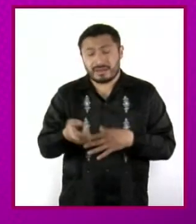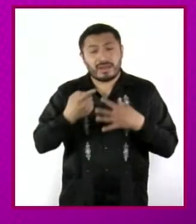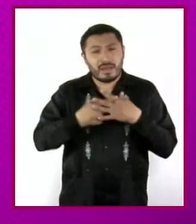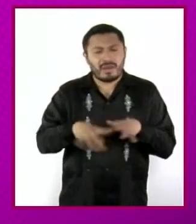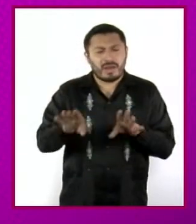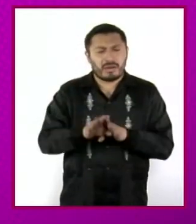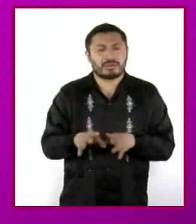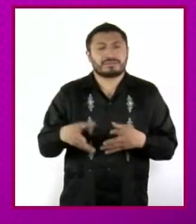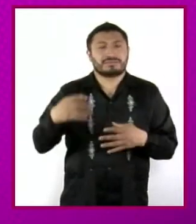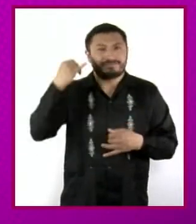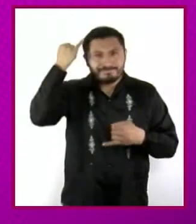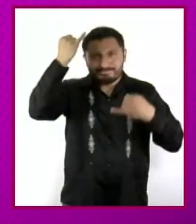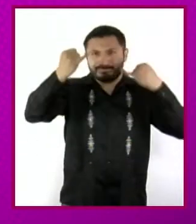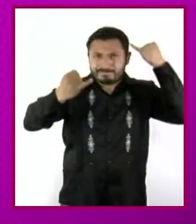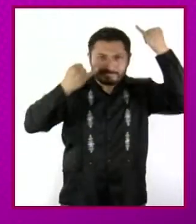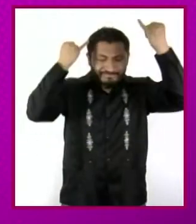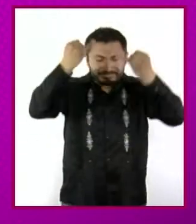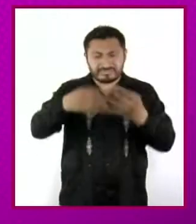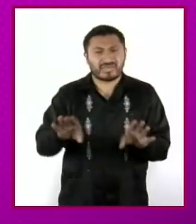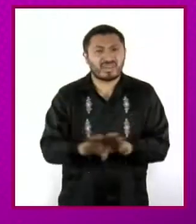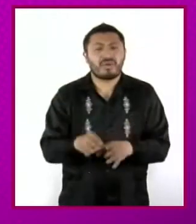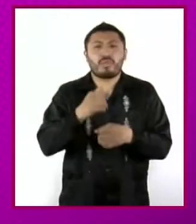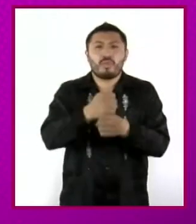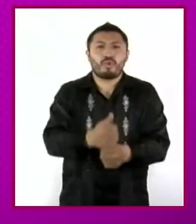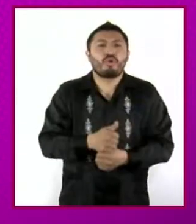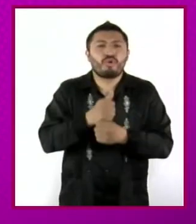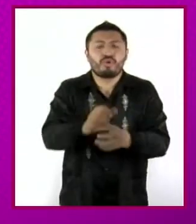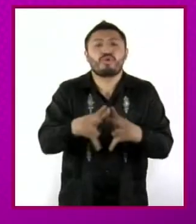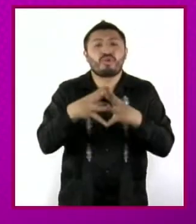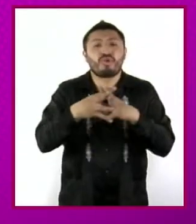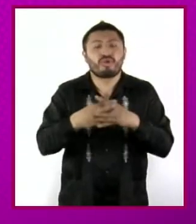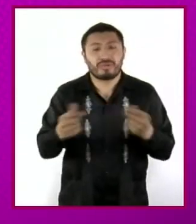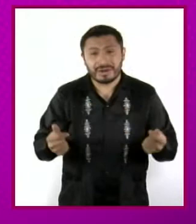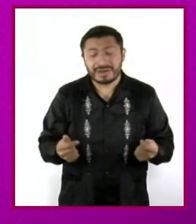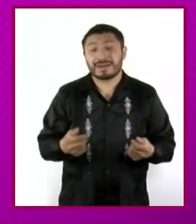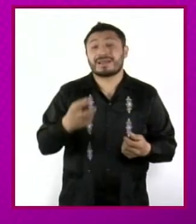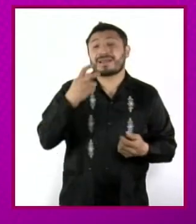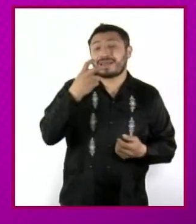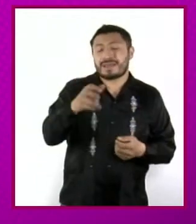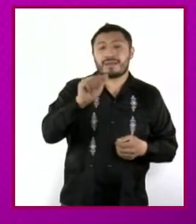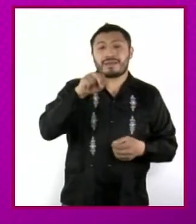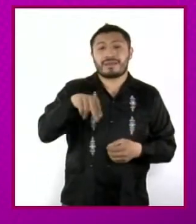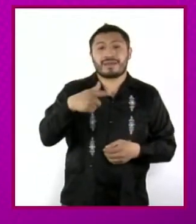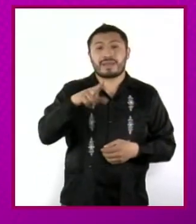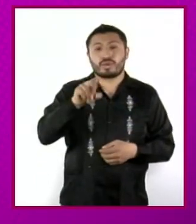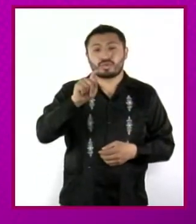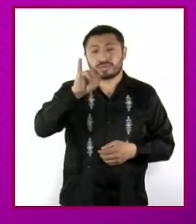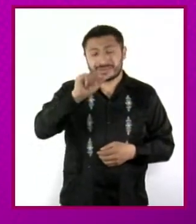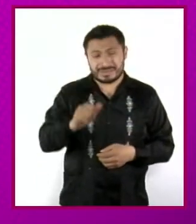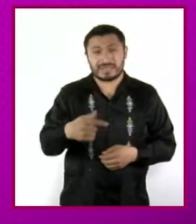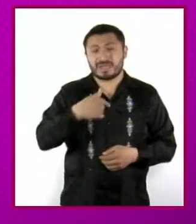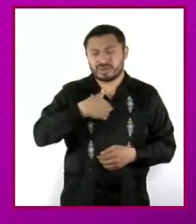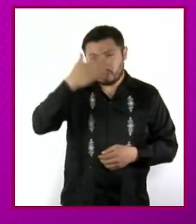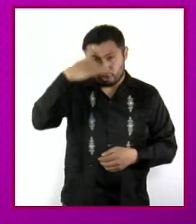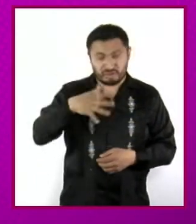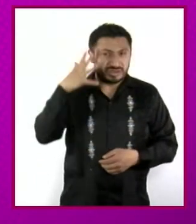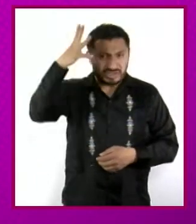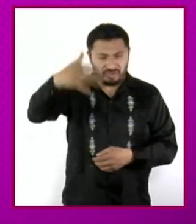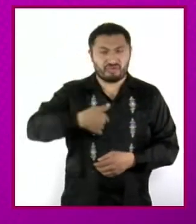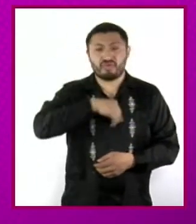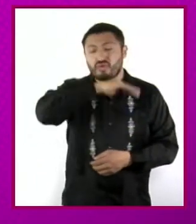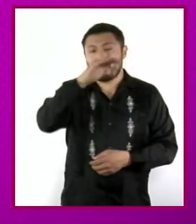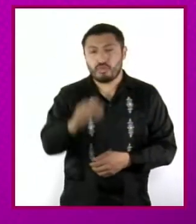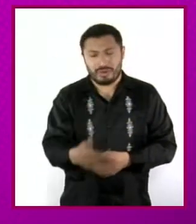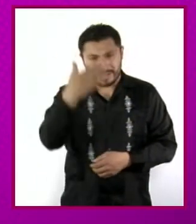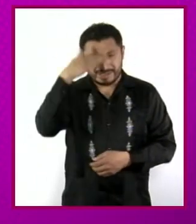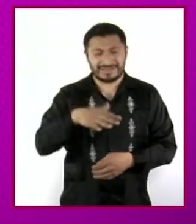para solventar esta angustia. Esta angustia que es, me sé finito, sé que me voy a morir, sé